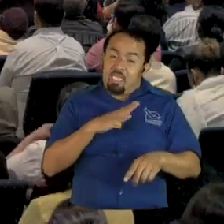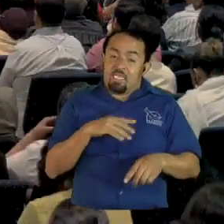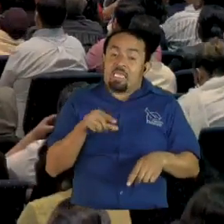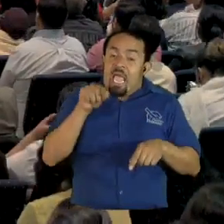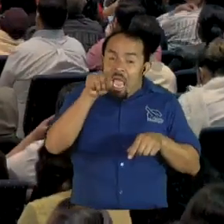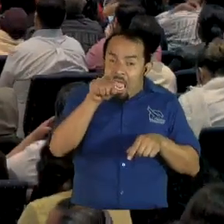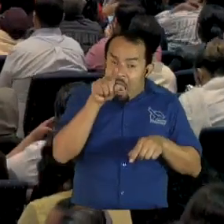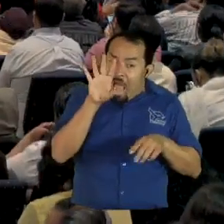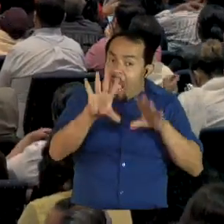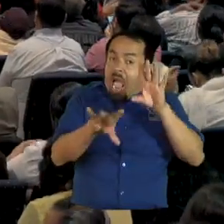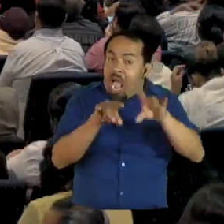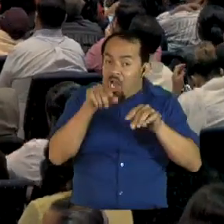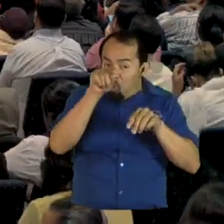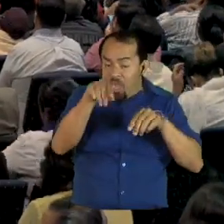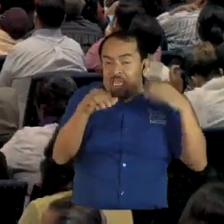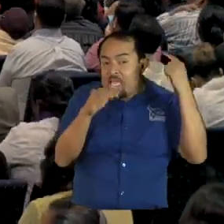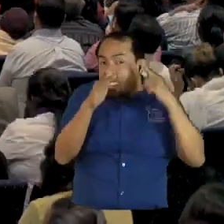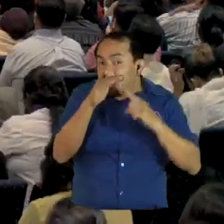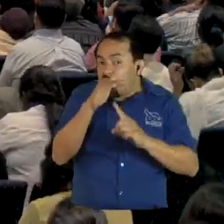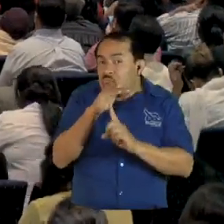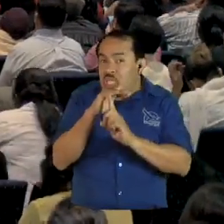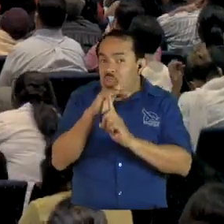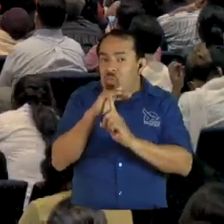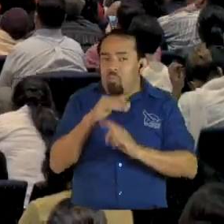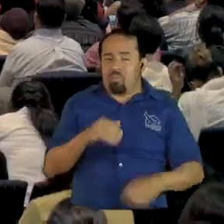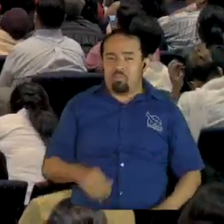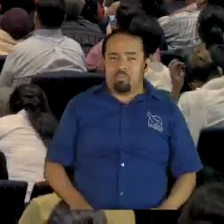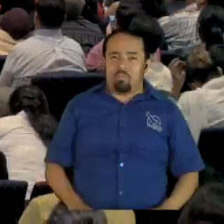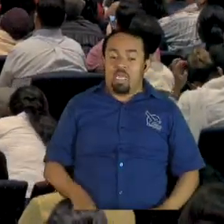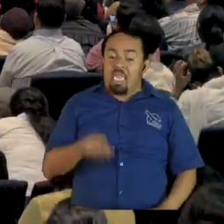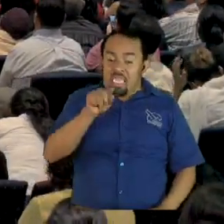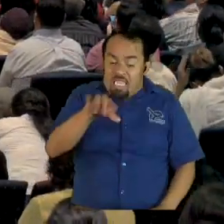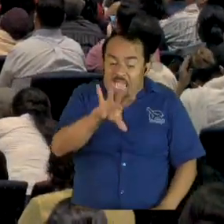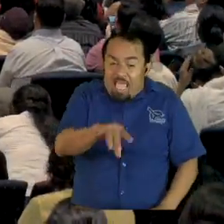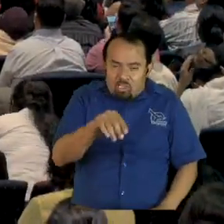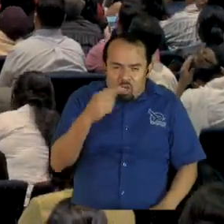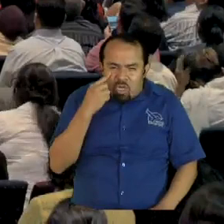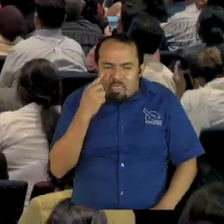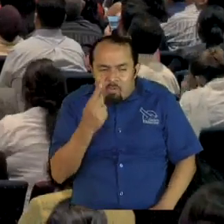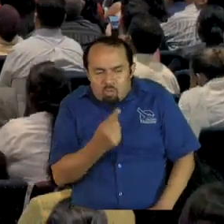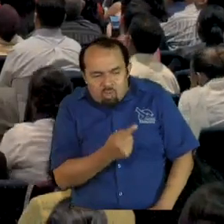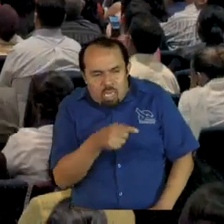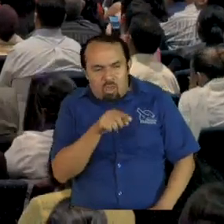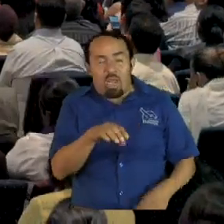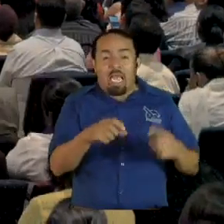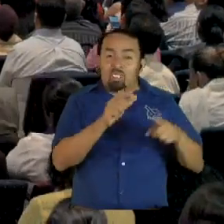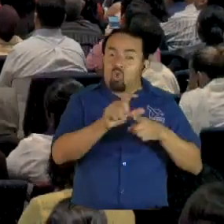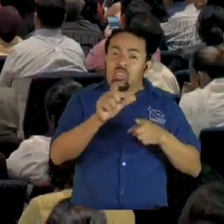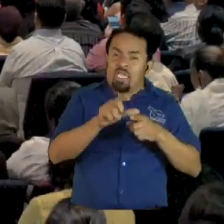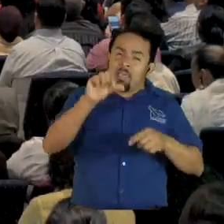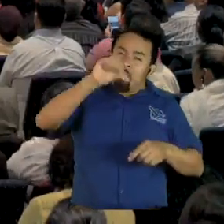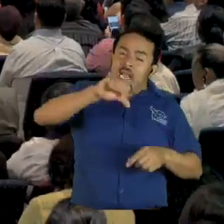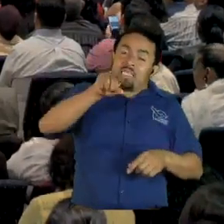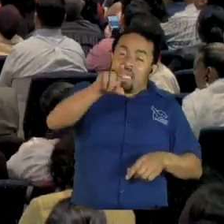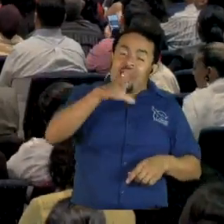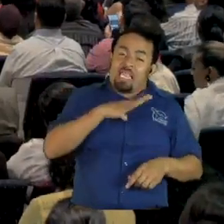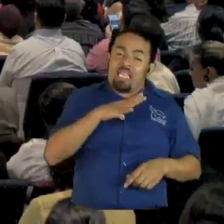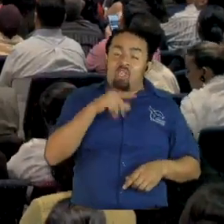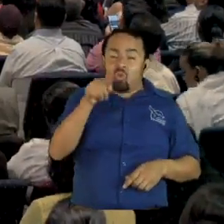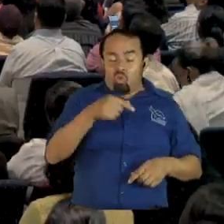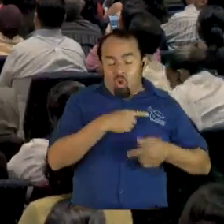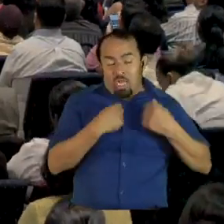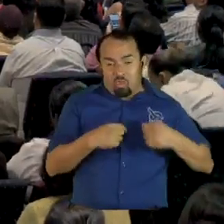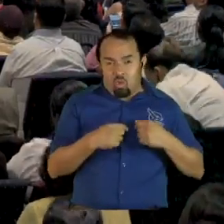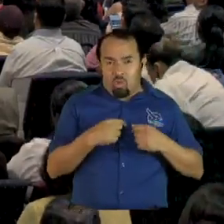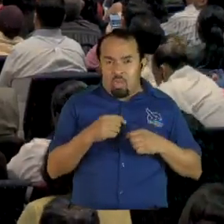escondidita por ahí. Y eso es lo que estamos tratando de buscar. Es como la fiesta de la Pascua. Que los